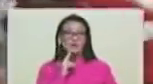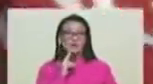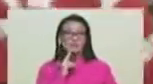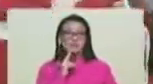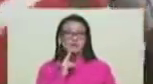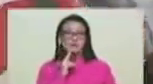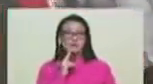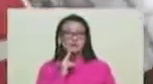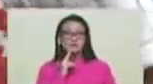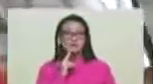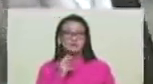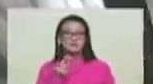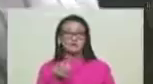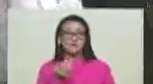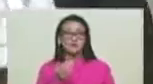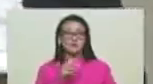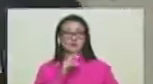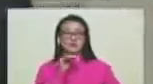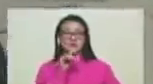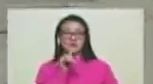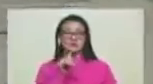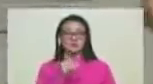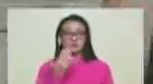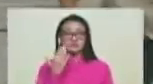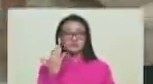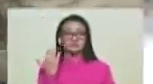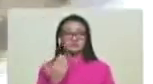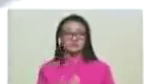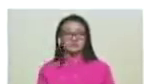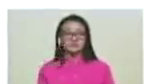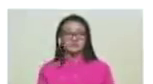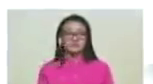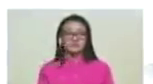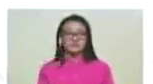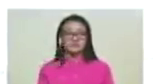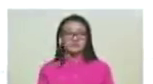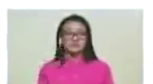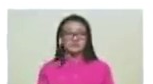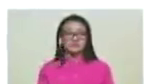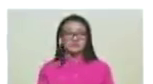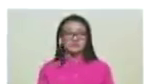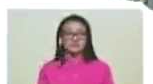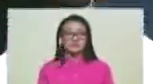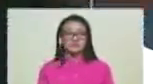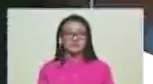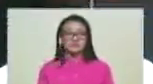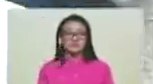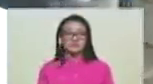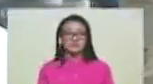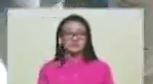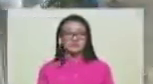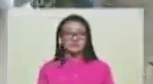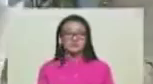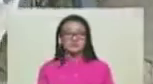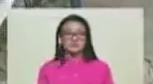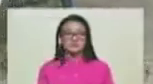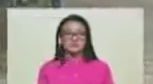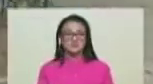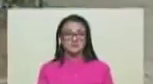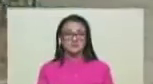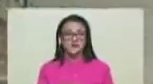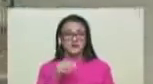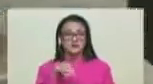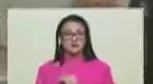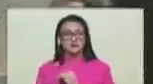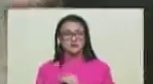a este lugar para ofrecer ese balance. Adelante, Yarisol, te escuchamos. Gracias, Jocelyn. Efectivamente, me encuentro en la parte interna de